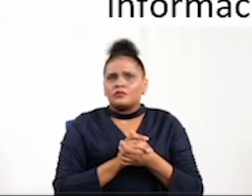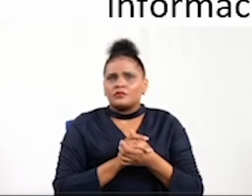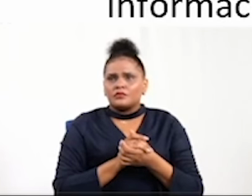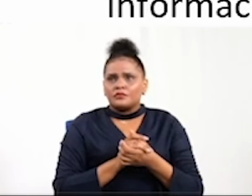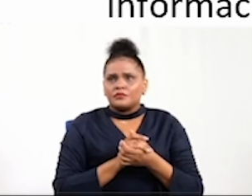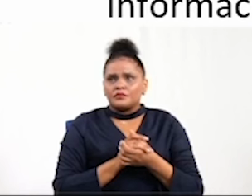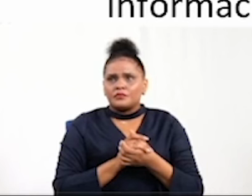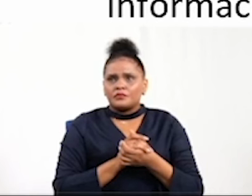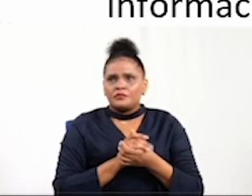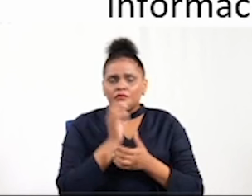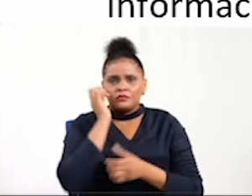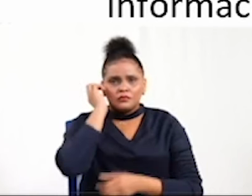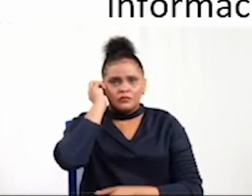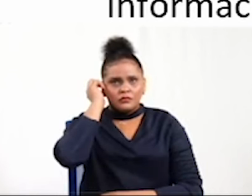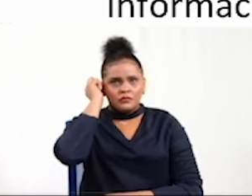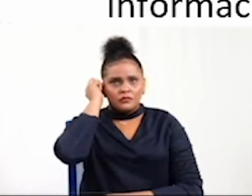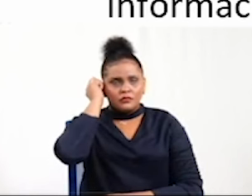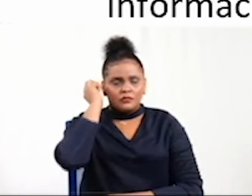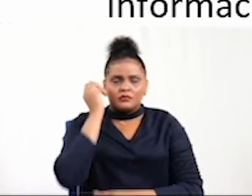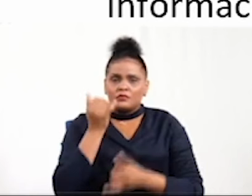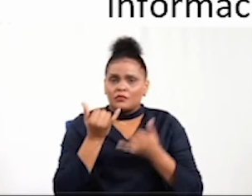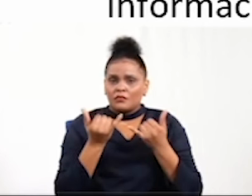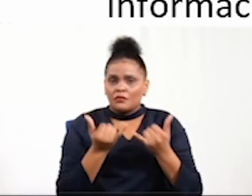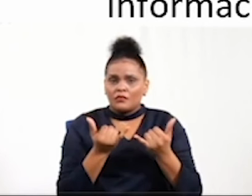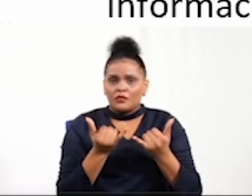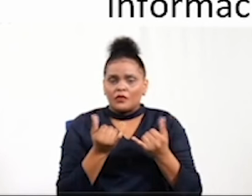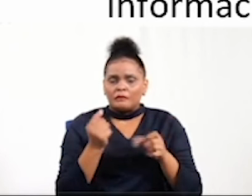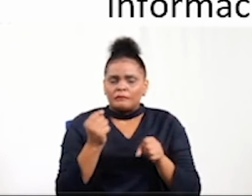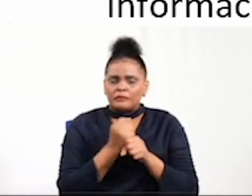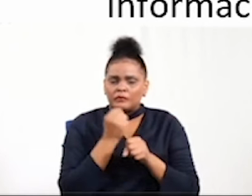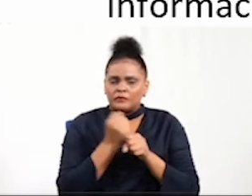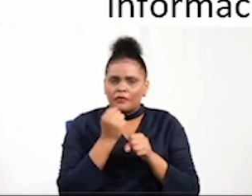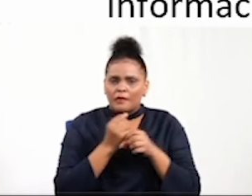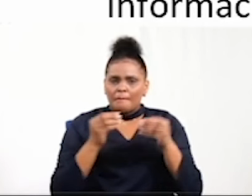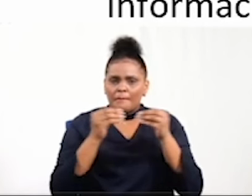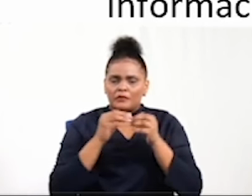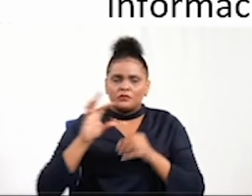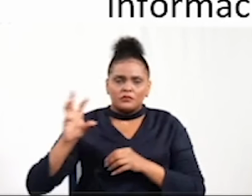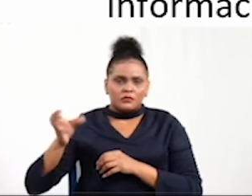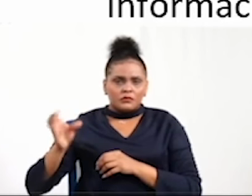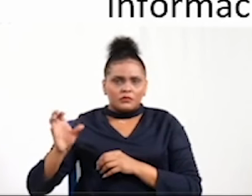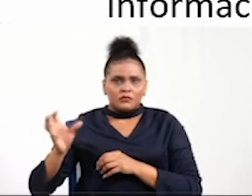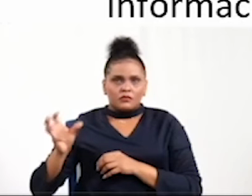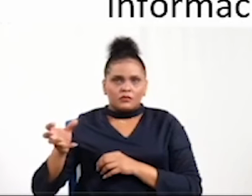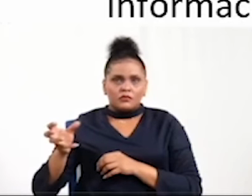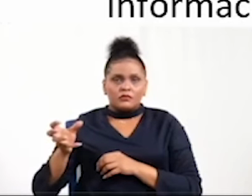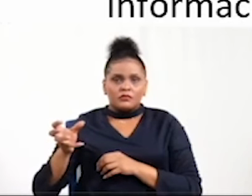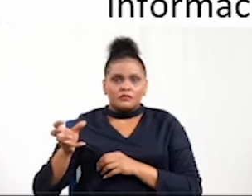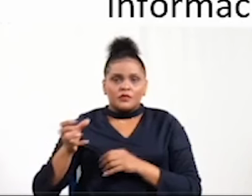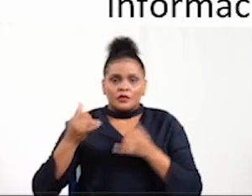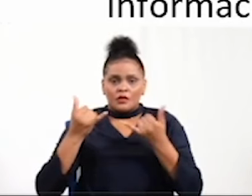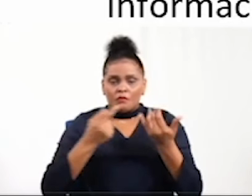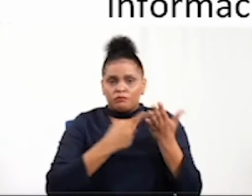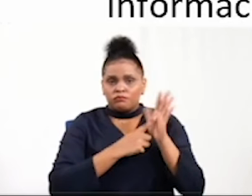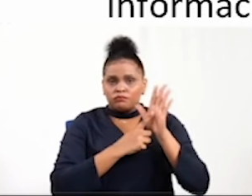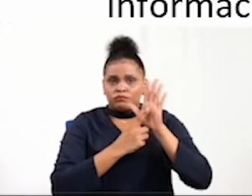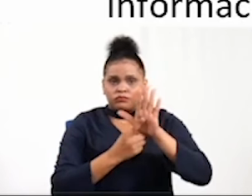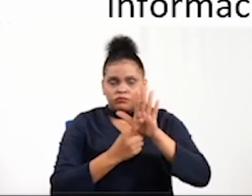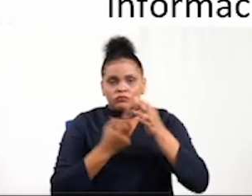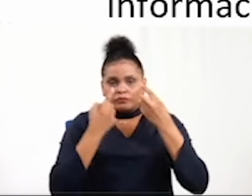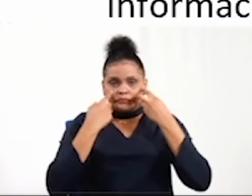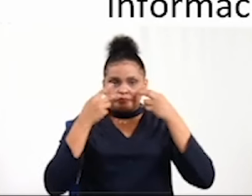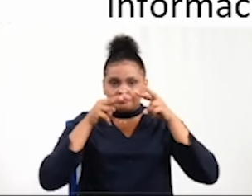hemos quedado quietos en atender queremos seguir trabajando en la región y por eso en esta lámina les voy a contar lo que